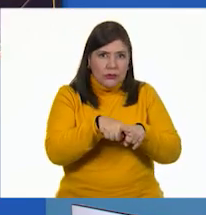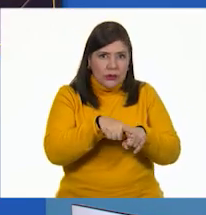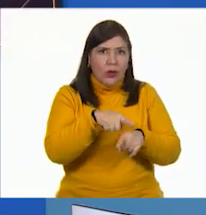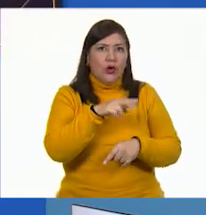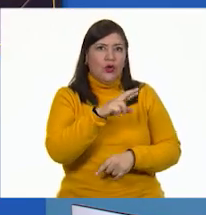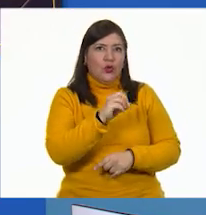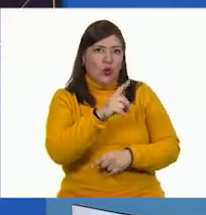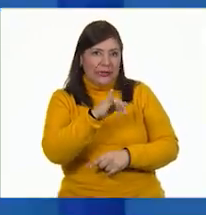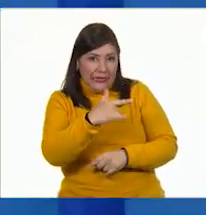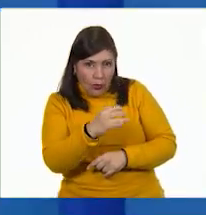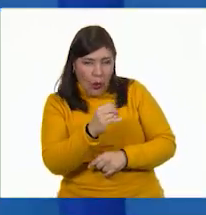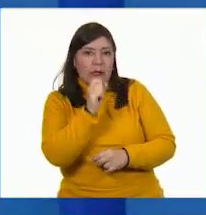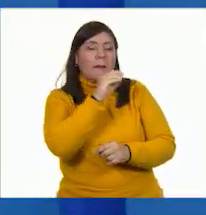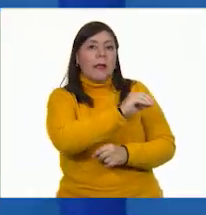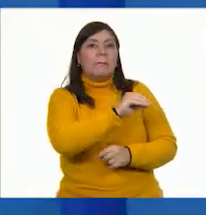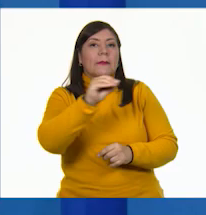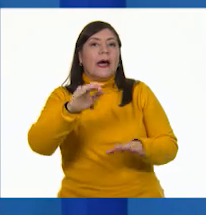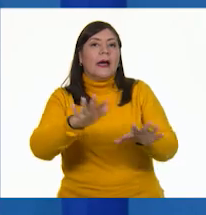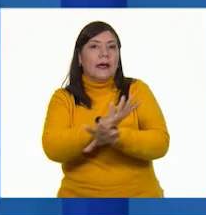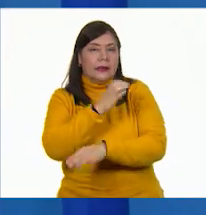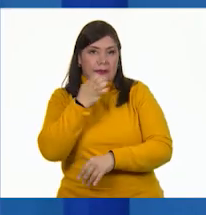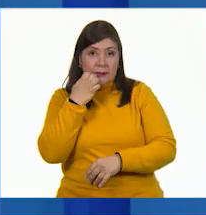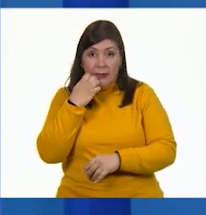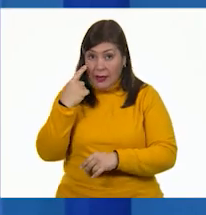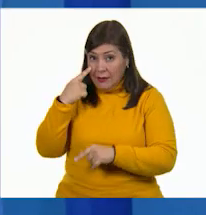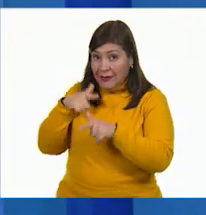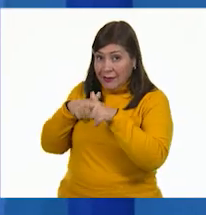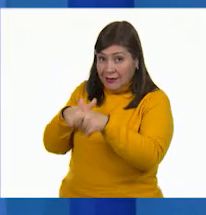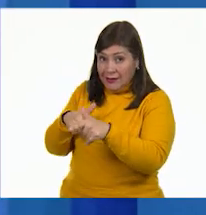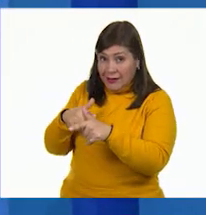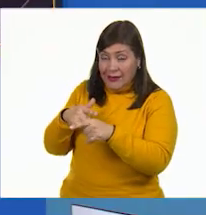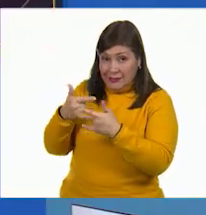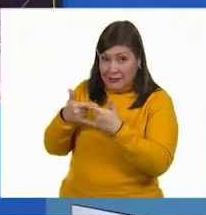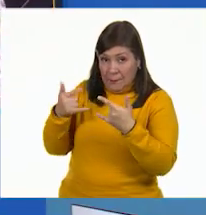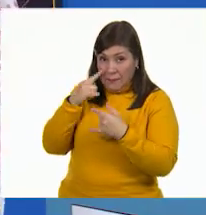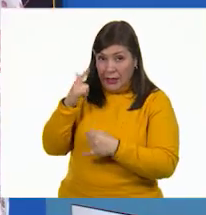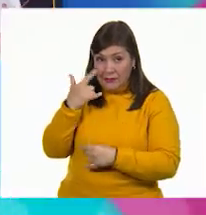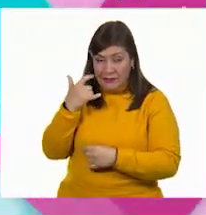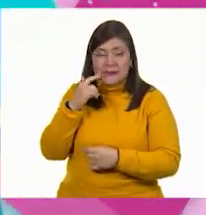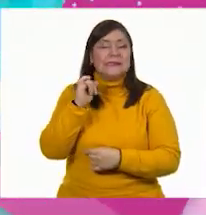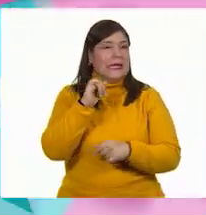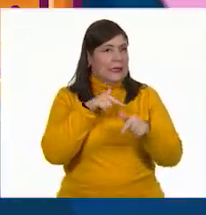de escuela. Gaby, ¿seguimos viendo la historia? ¡Sí, claro! ¡Vamos!